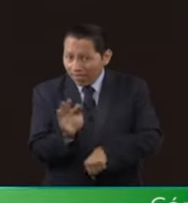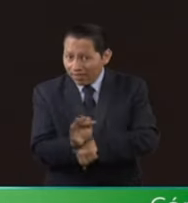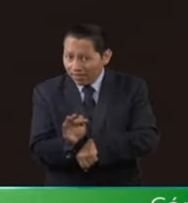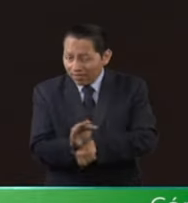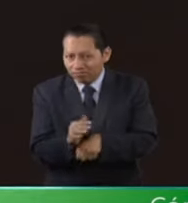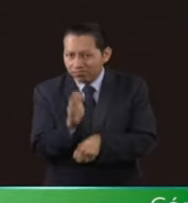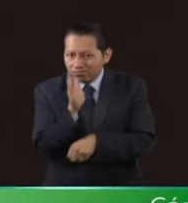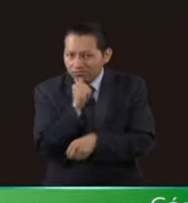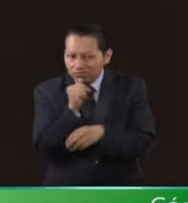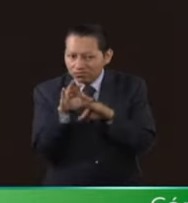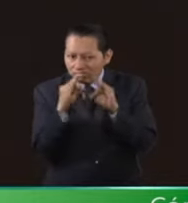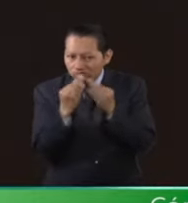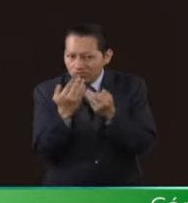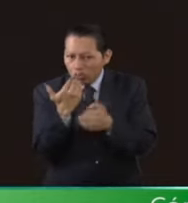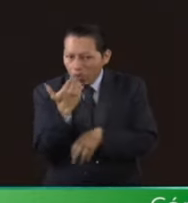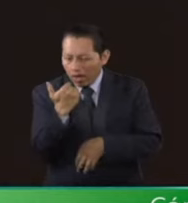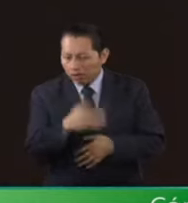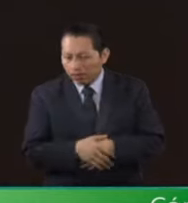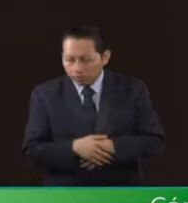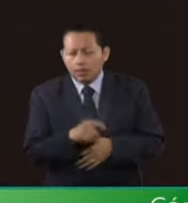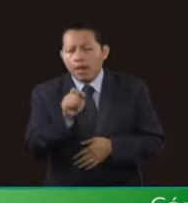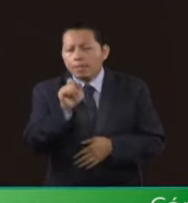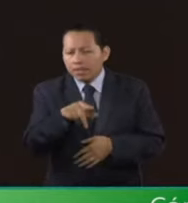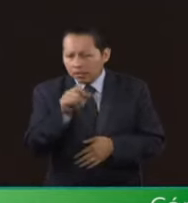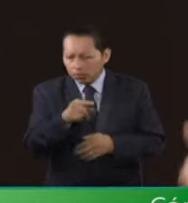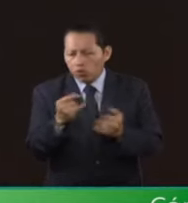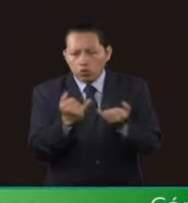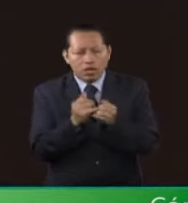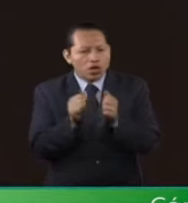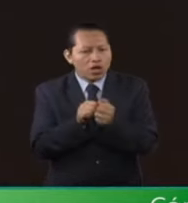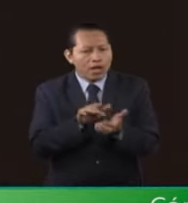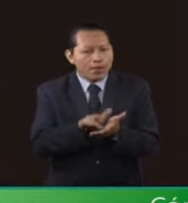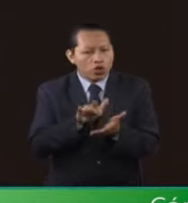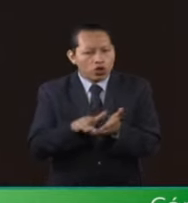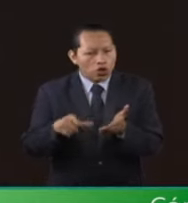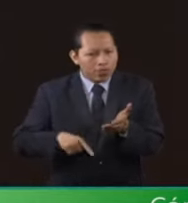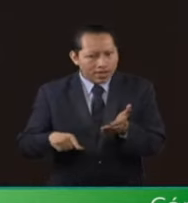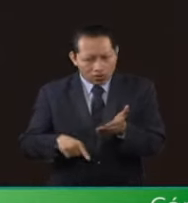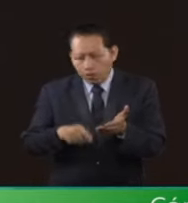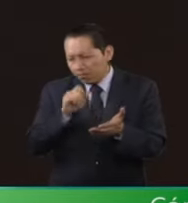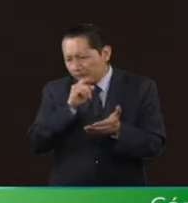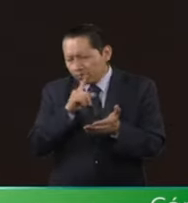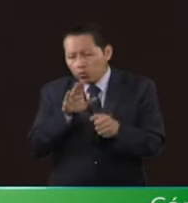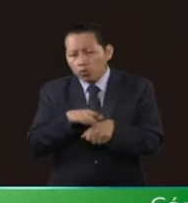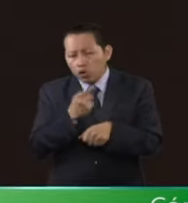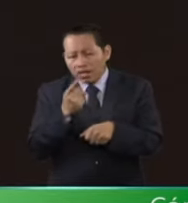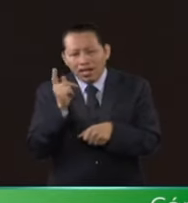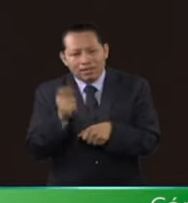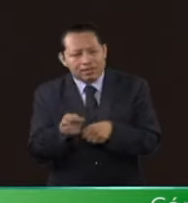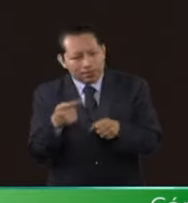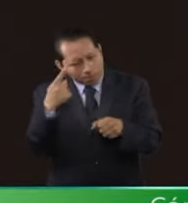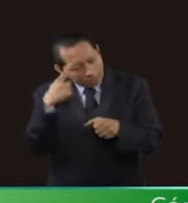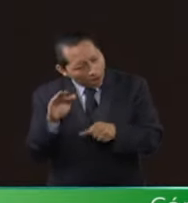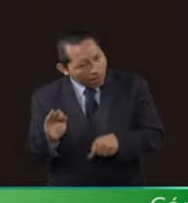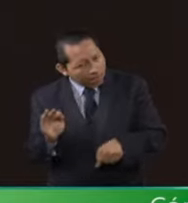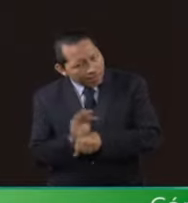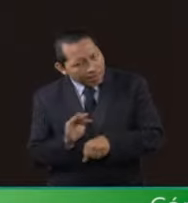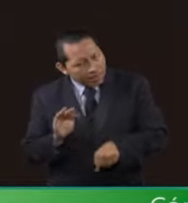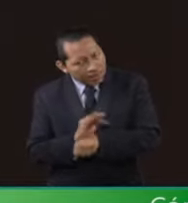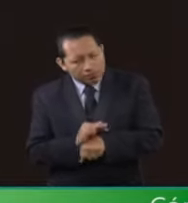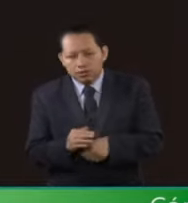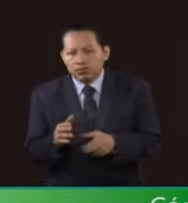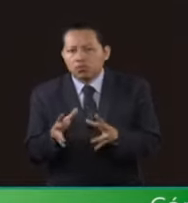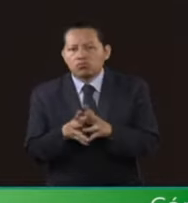había forma de que pudieran hacer algo, ellos mismos o con el apoyo de sus gobiernos, porque el arma para defenderse ya no